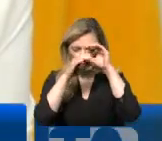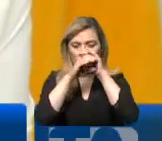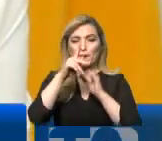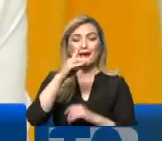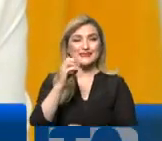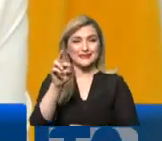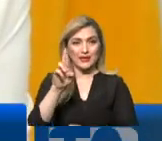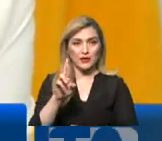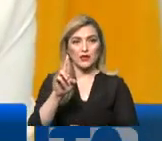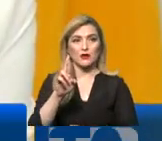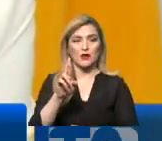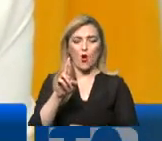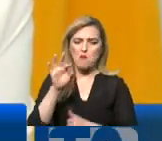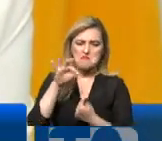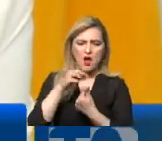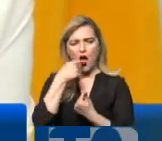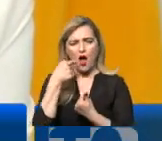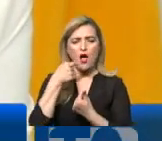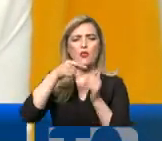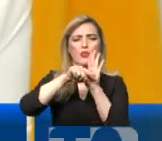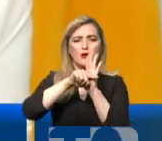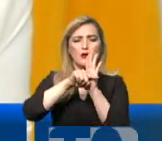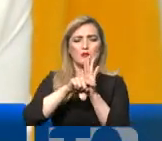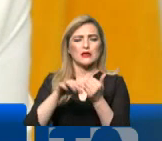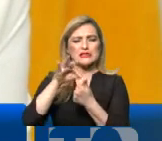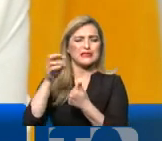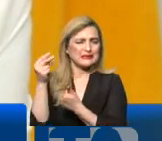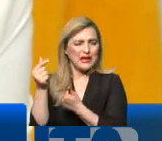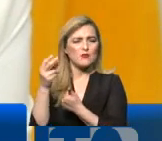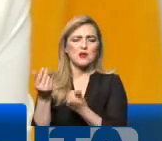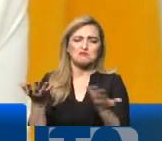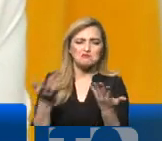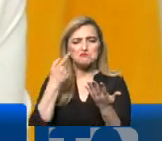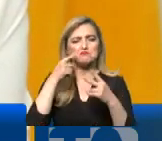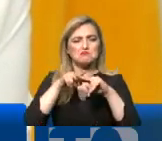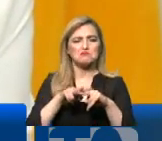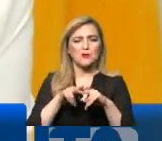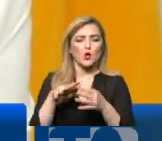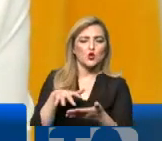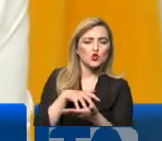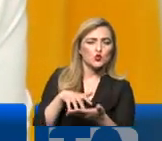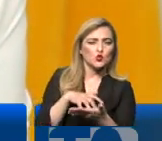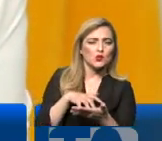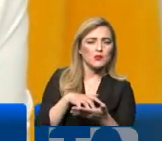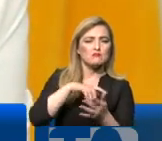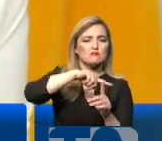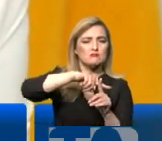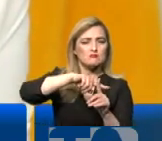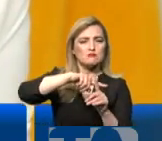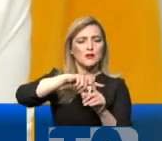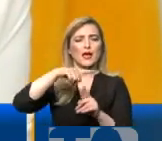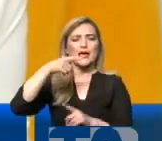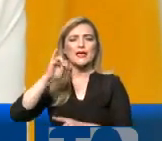cuantitativa negativa y si las pruebas son pruebas rápidas se considera sospechoso a quien tenga positivo y